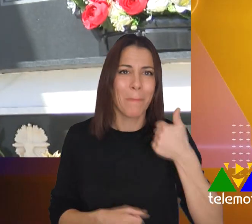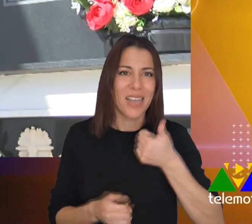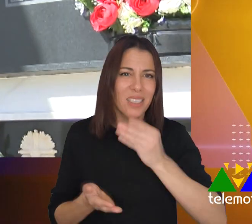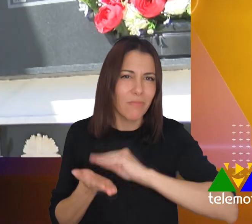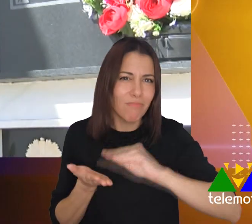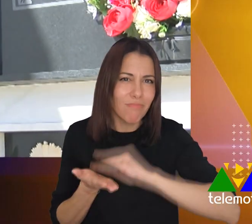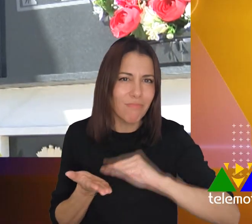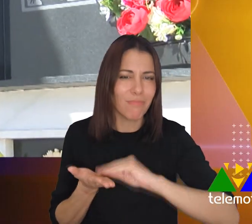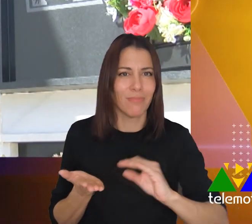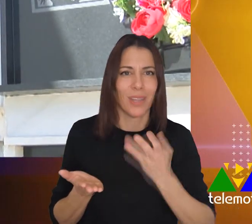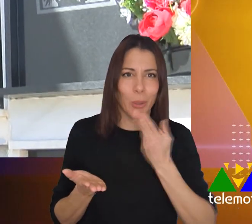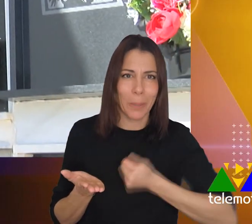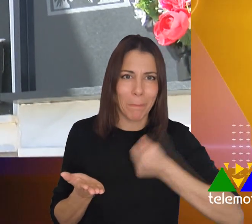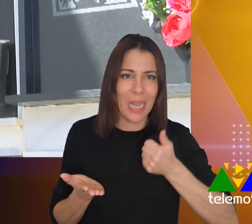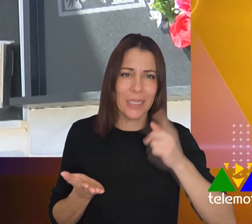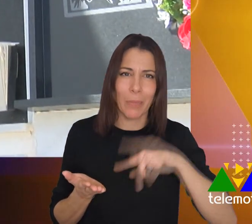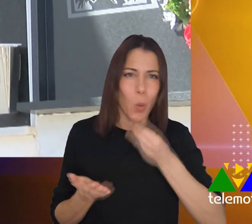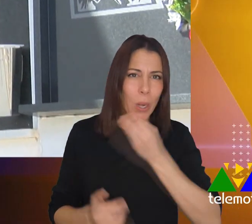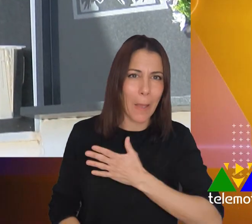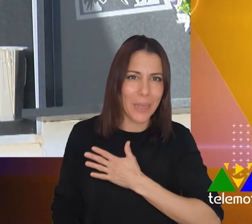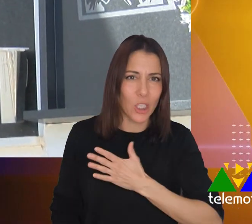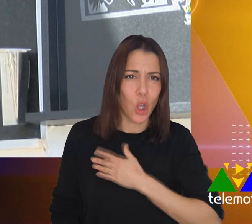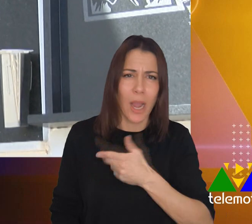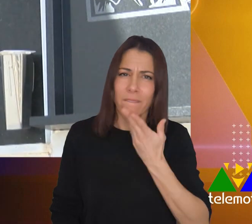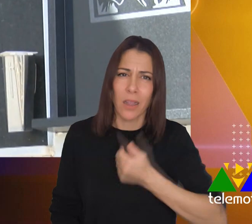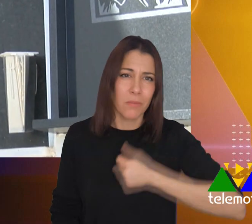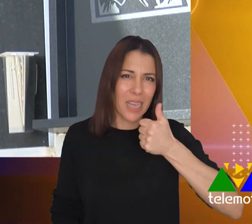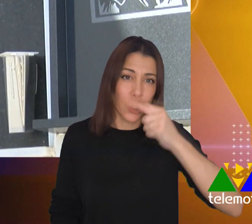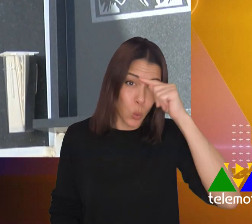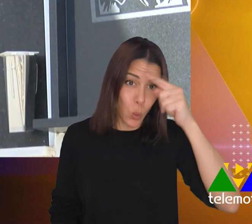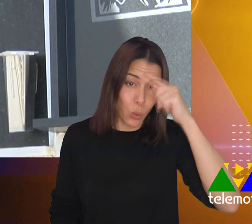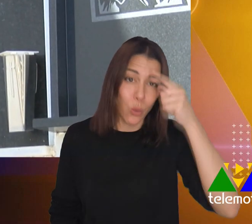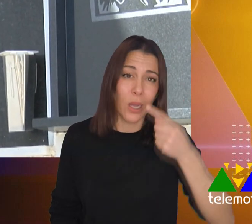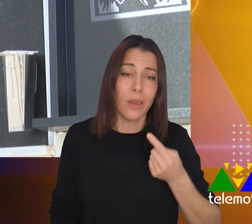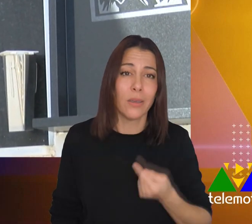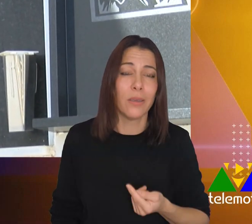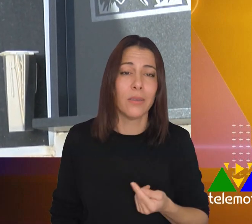de buena gente, de persona, y de ¿no? personaje dedicado al mundo a la cultura,